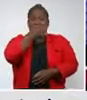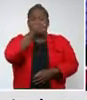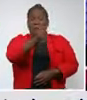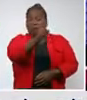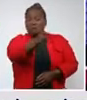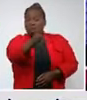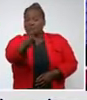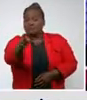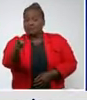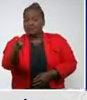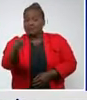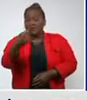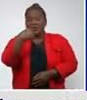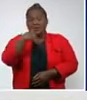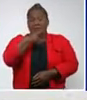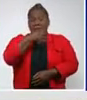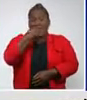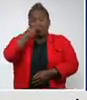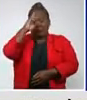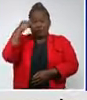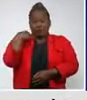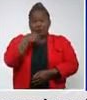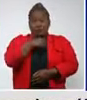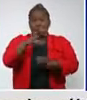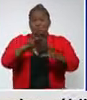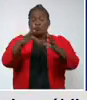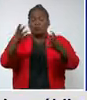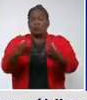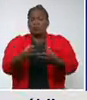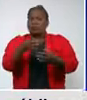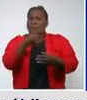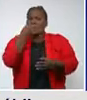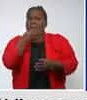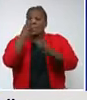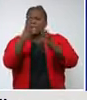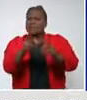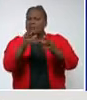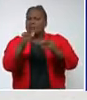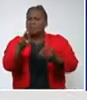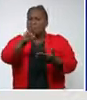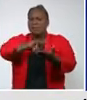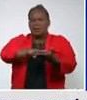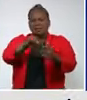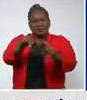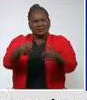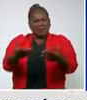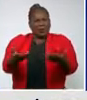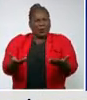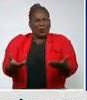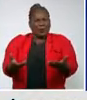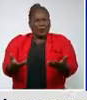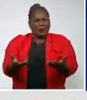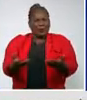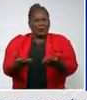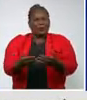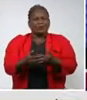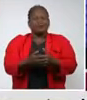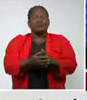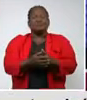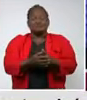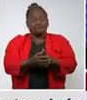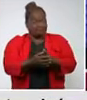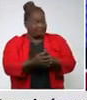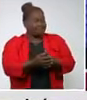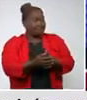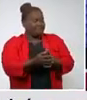decía, doctor, el mundo también con una situación compleja. ¿Qué dicen las estadísticas este martes? Bueno, sí, realmente se empieza